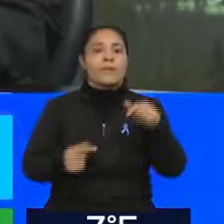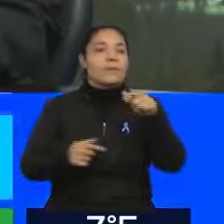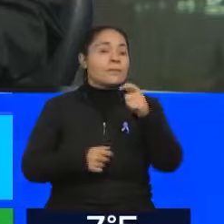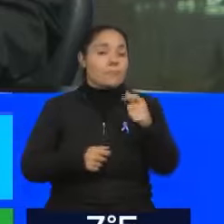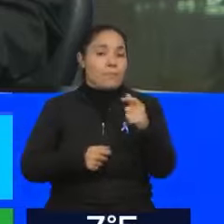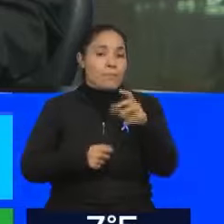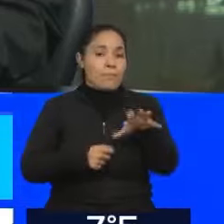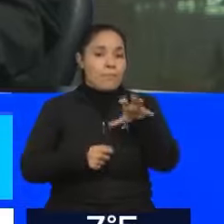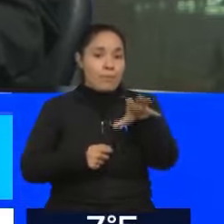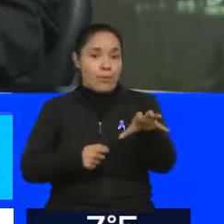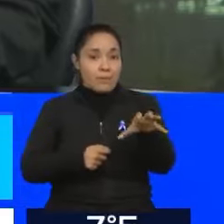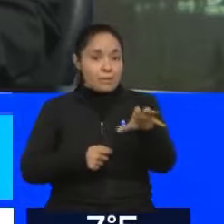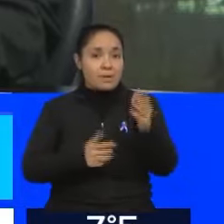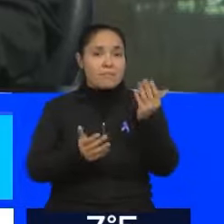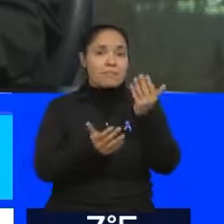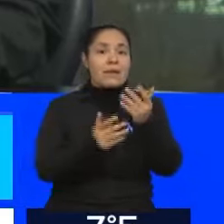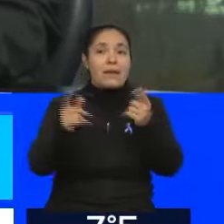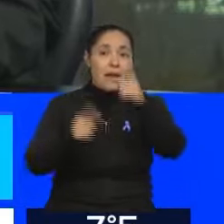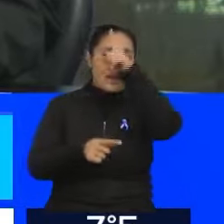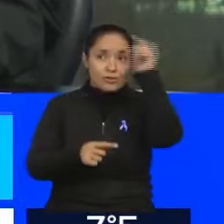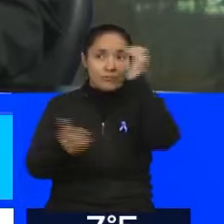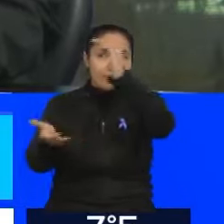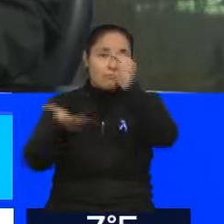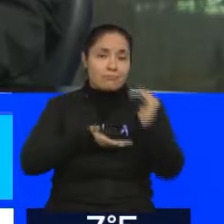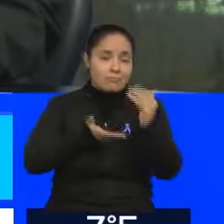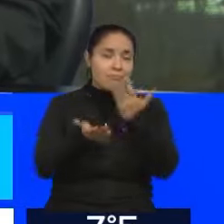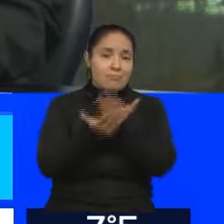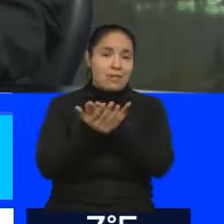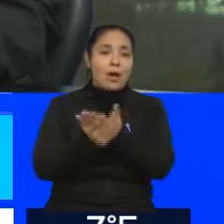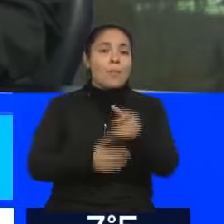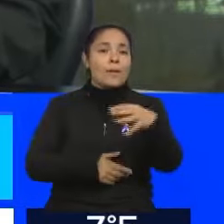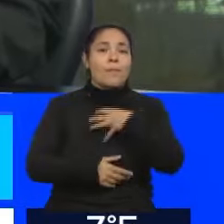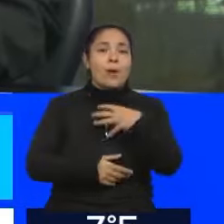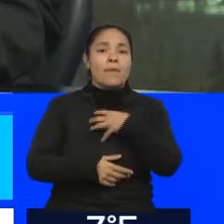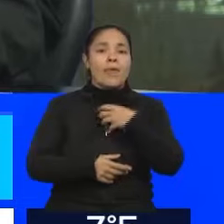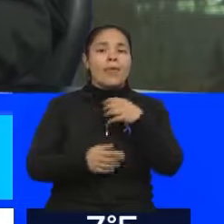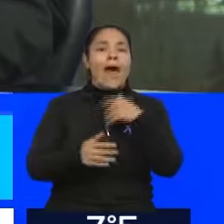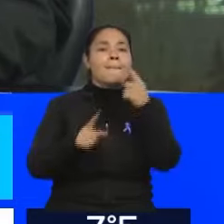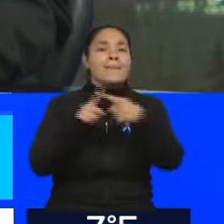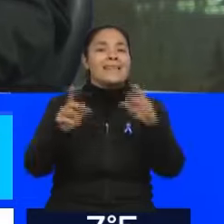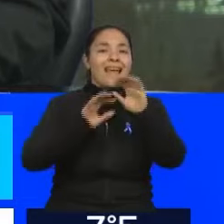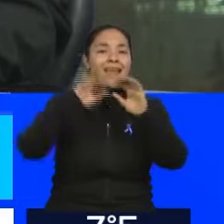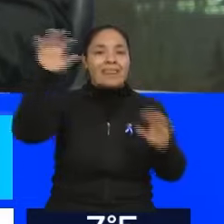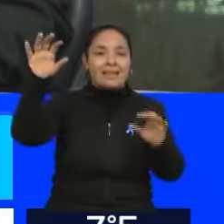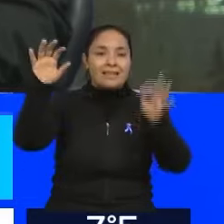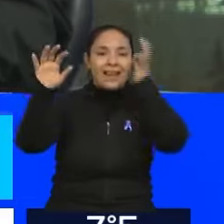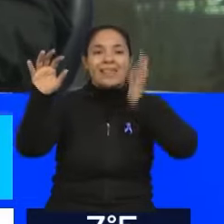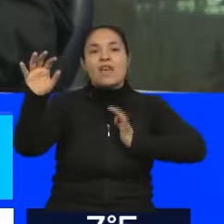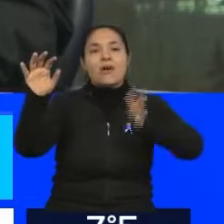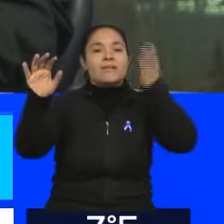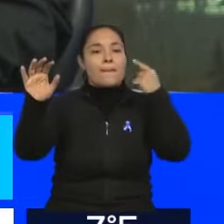está pidiéndole a la nación que le transfiera toda la propiedad, porque esta es una propiedad, podríamos decir, compartida, porque 30 años atrás,